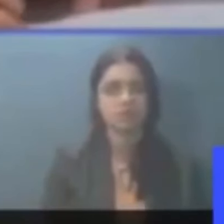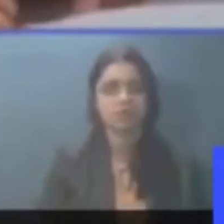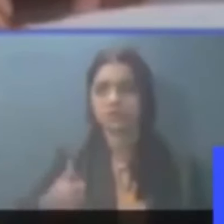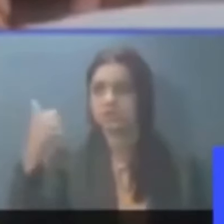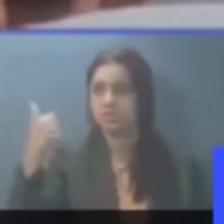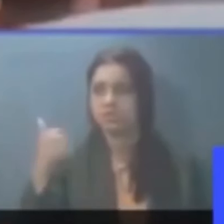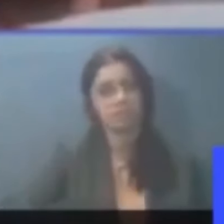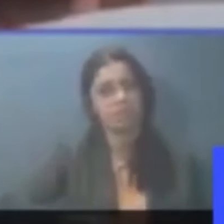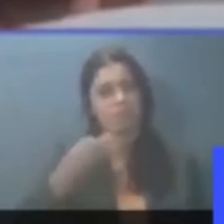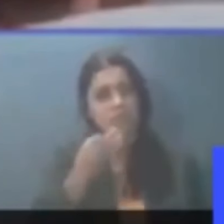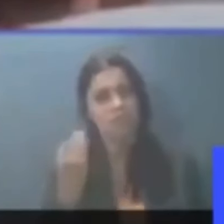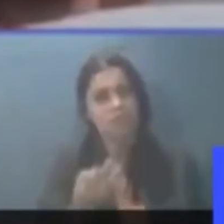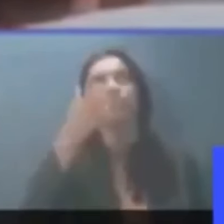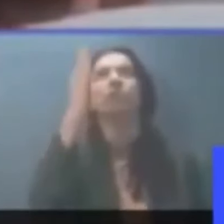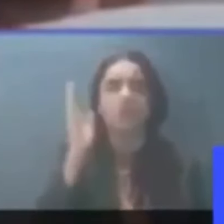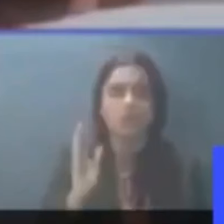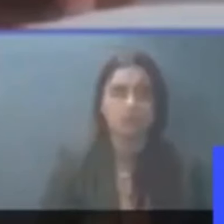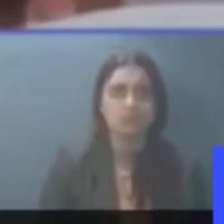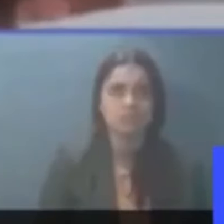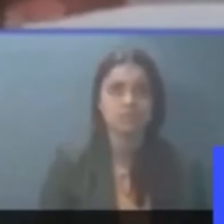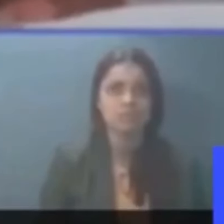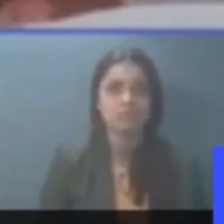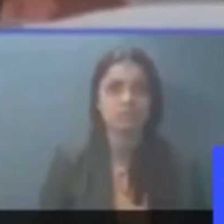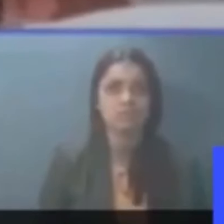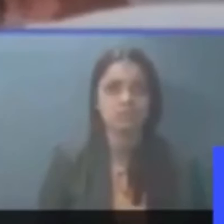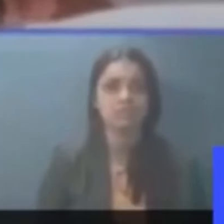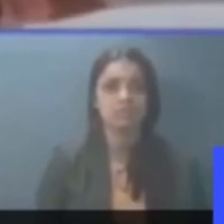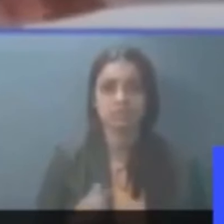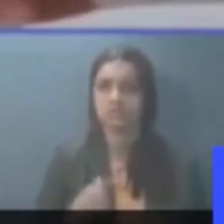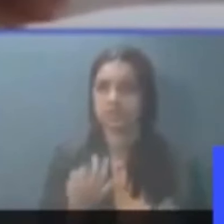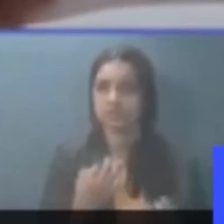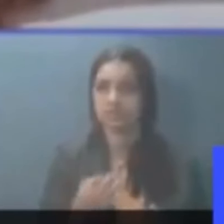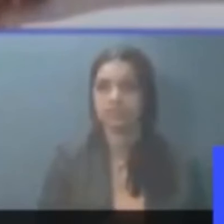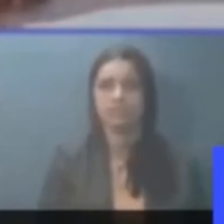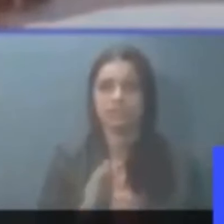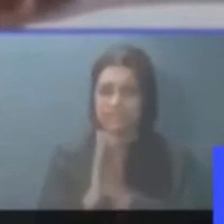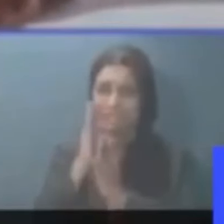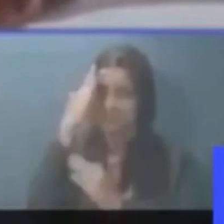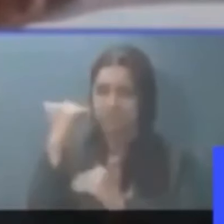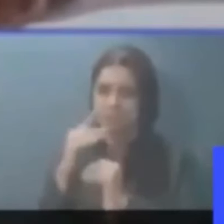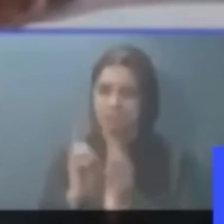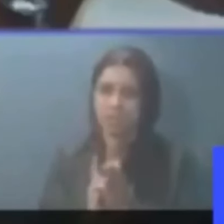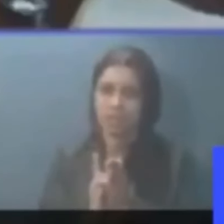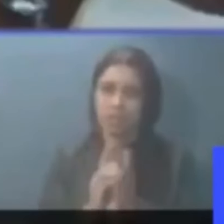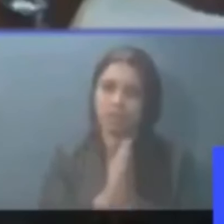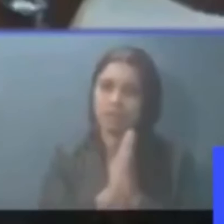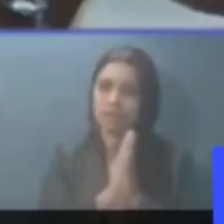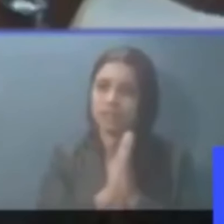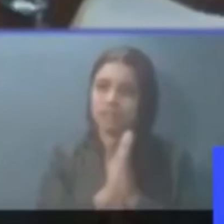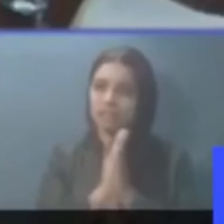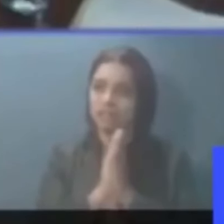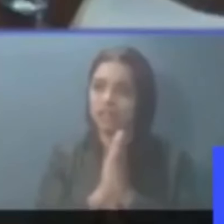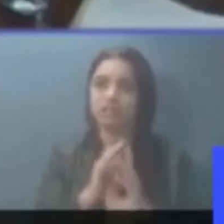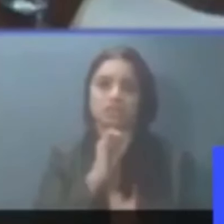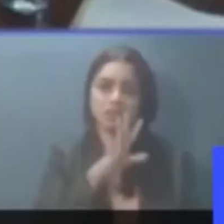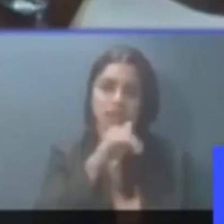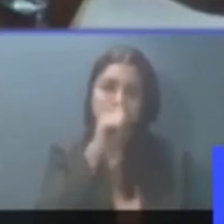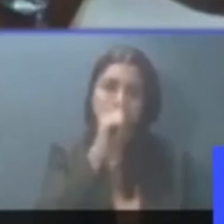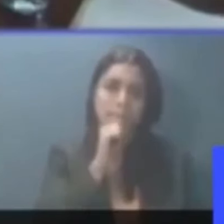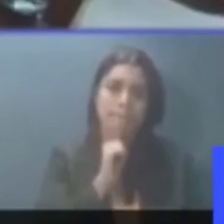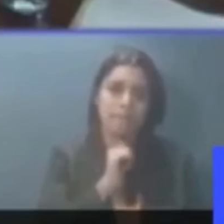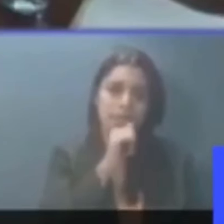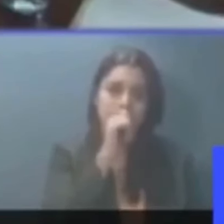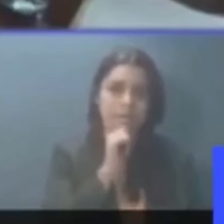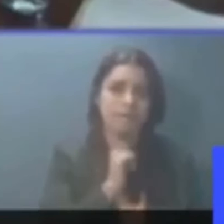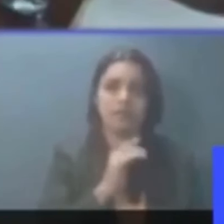Los insultos, por Dios. El desprestigio. Compañera, diputada, perdone, yo le dije que seamos un poco tolerantes. Yo